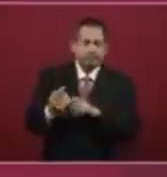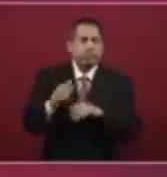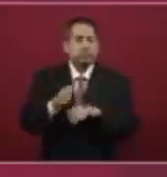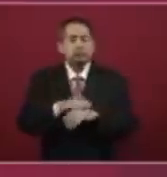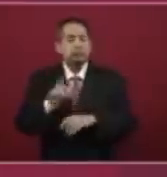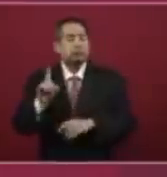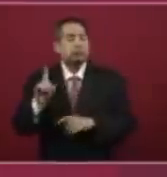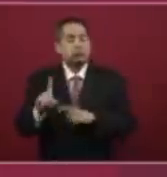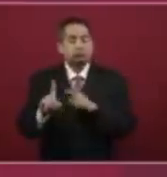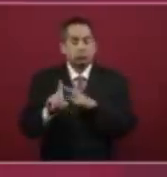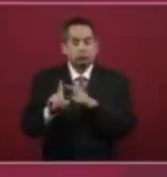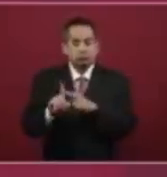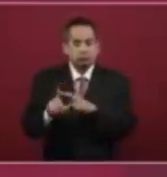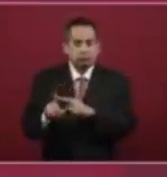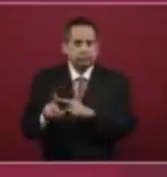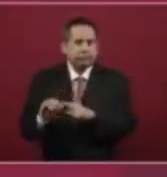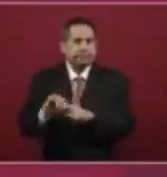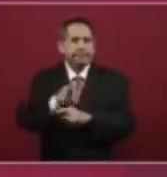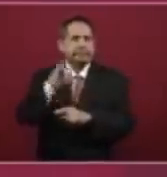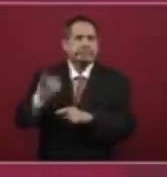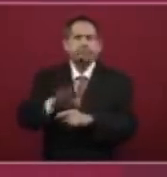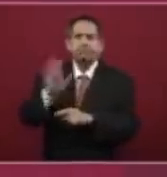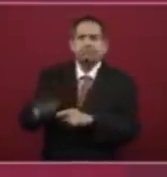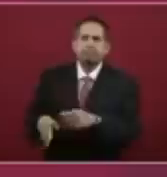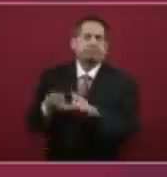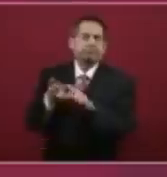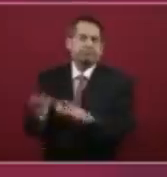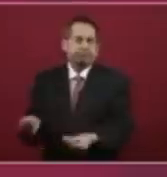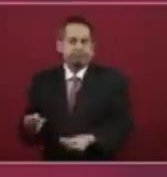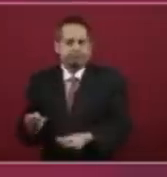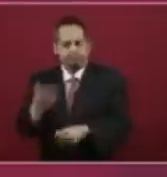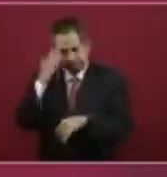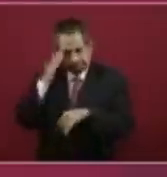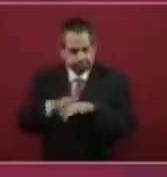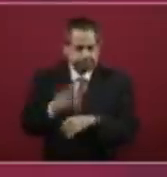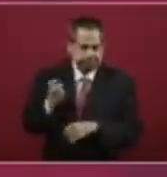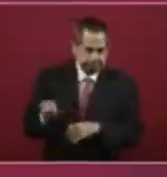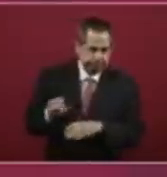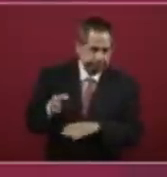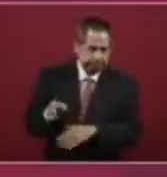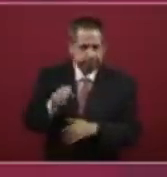de los hombres que nunca mueren. Eso es lo que pienso de él.